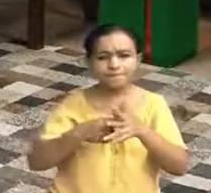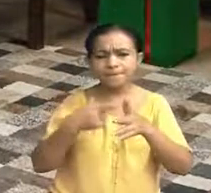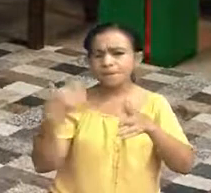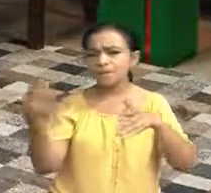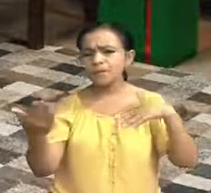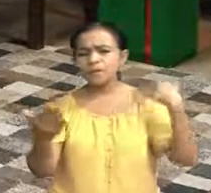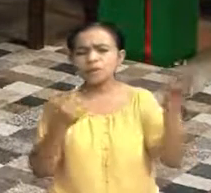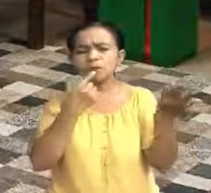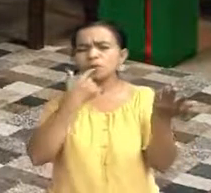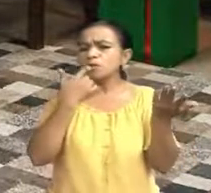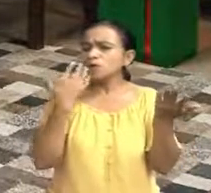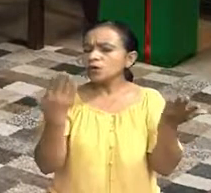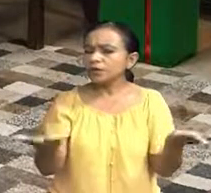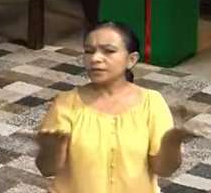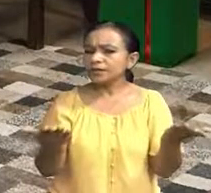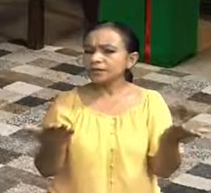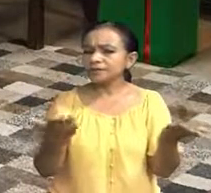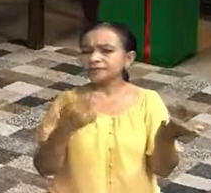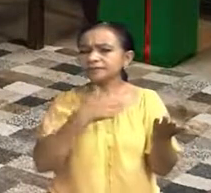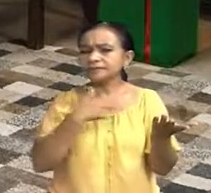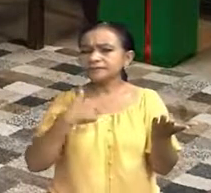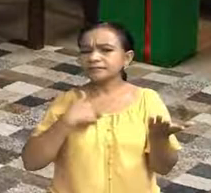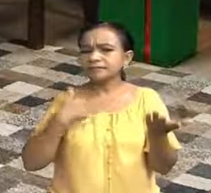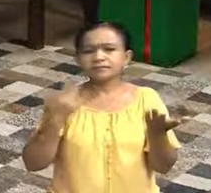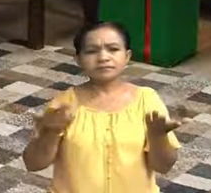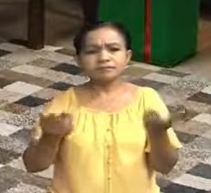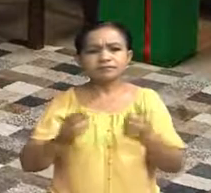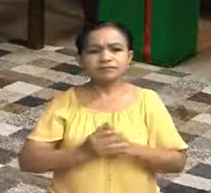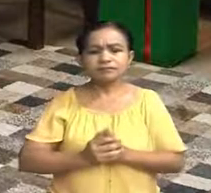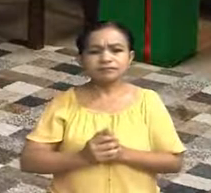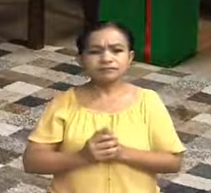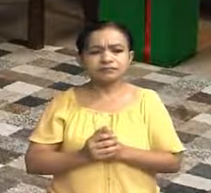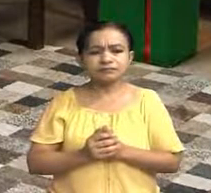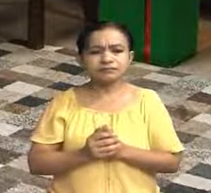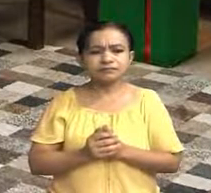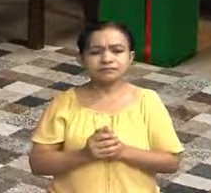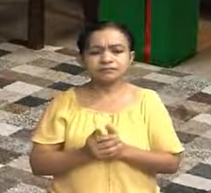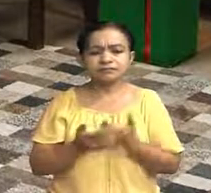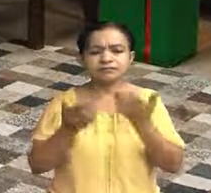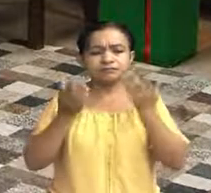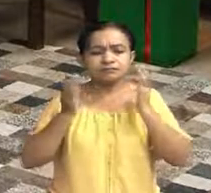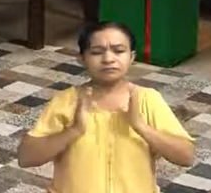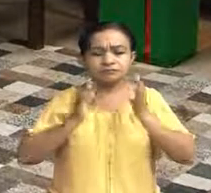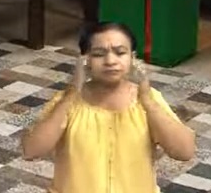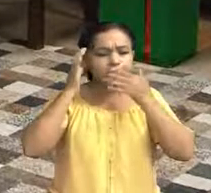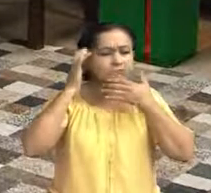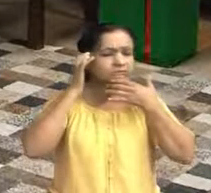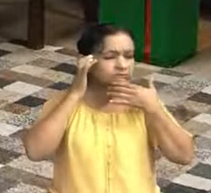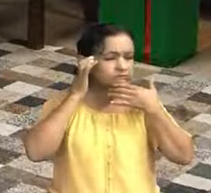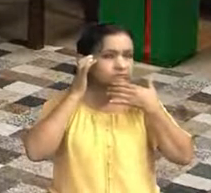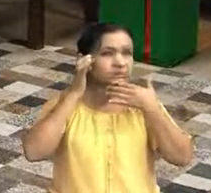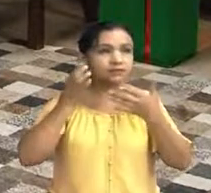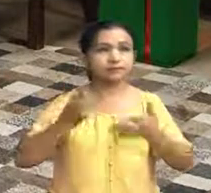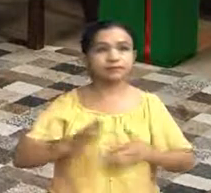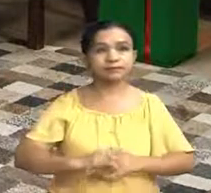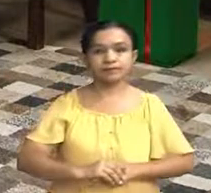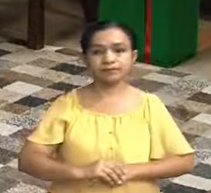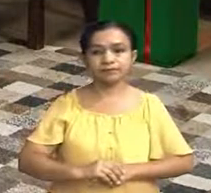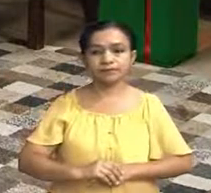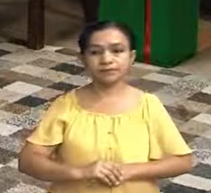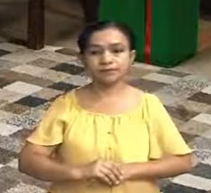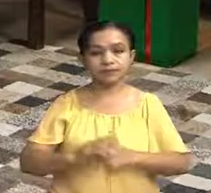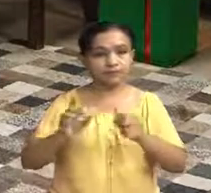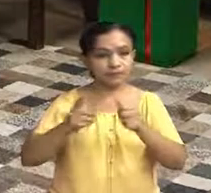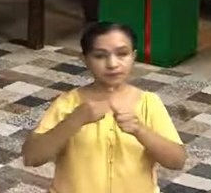las causas de este estado que ocurría en nuestro rostro? Bueno,